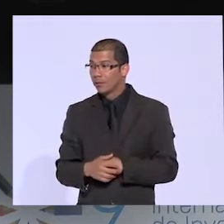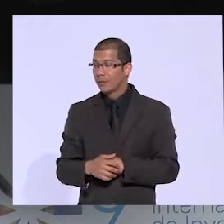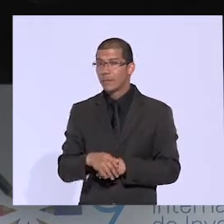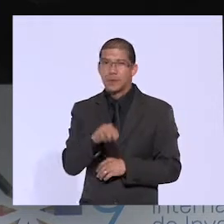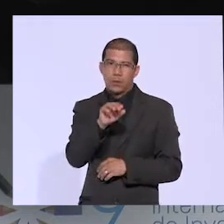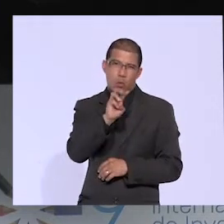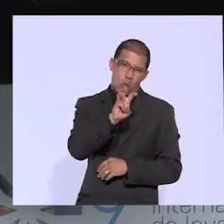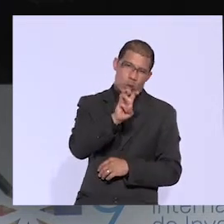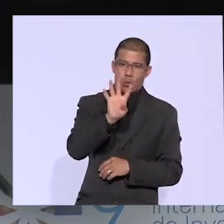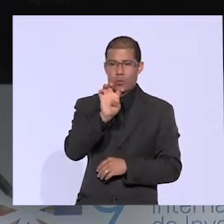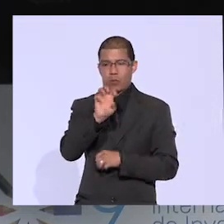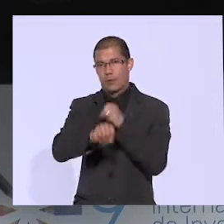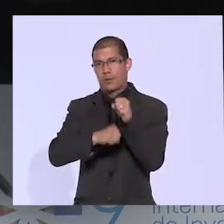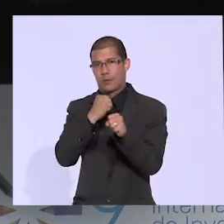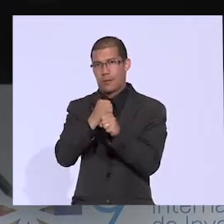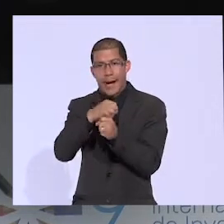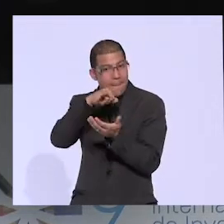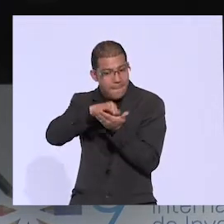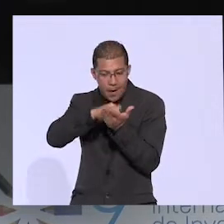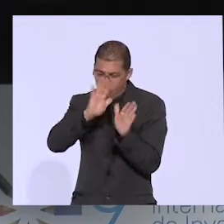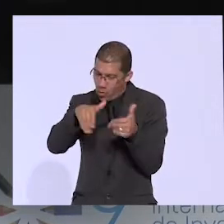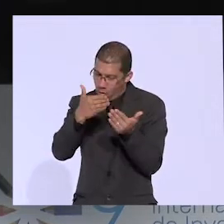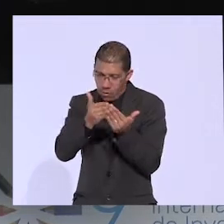9 años en el mismo centro.